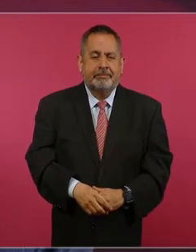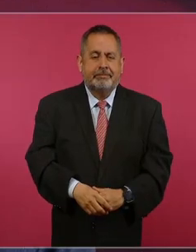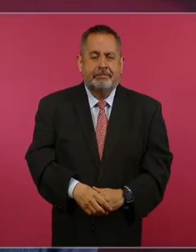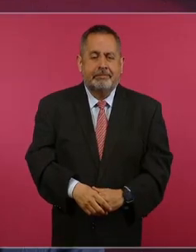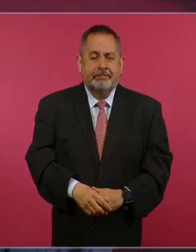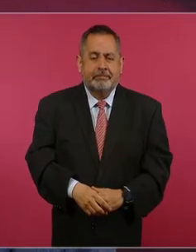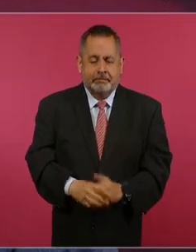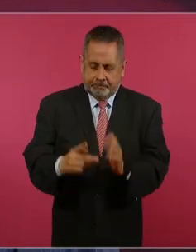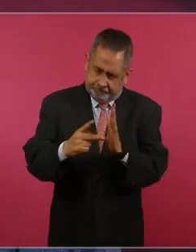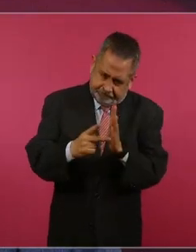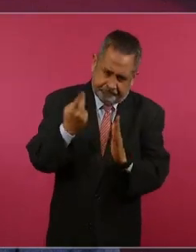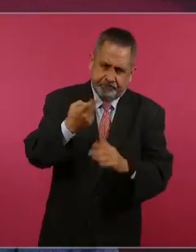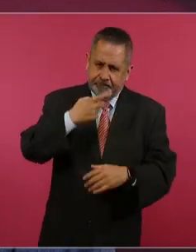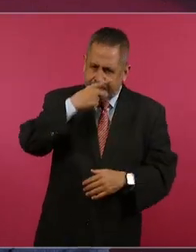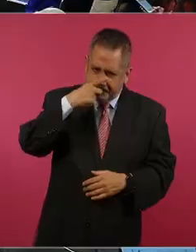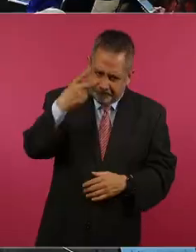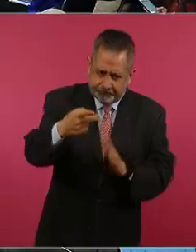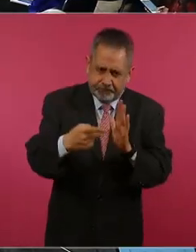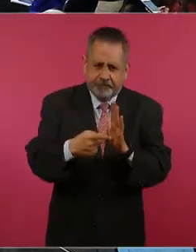lo voy a repetir